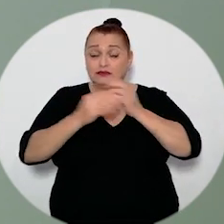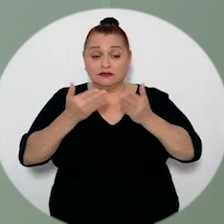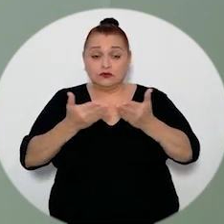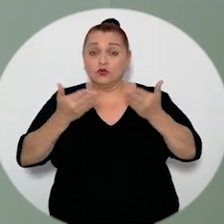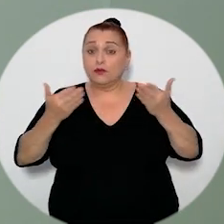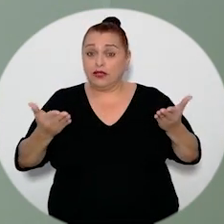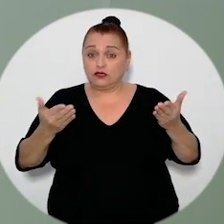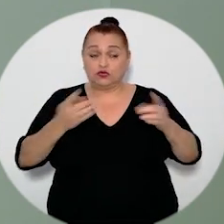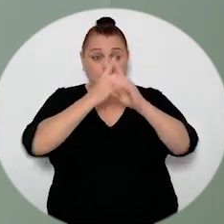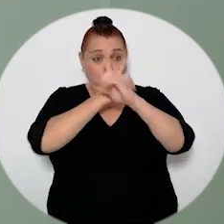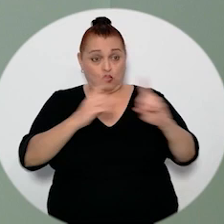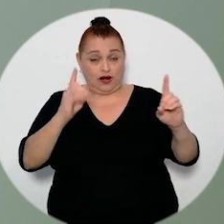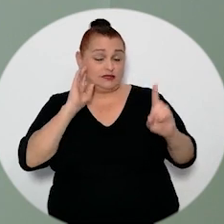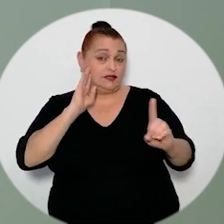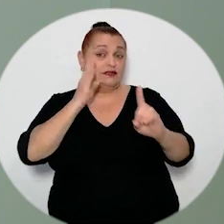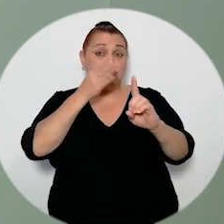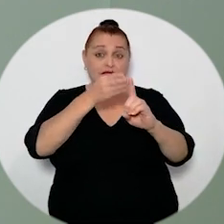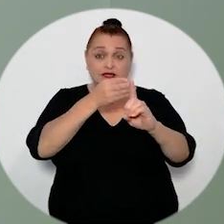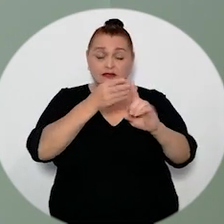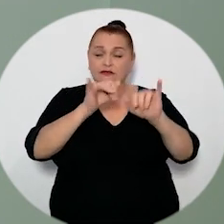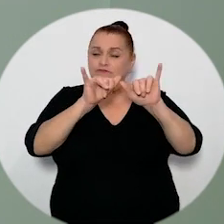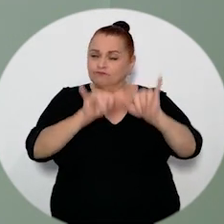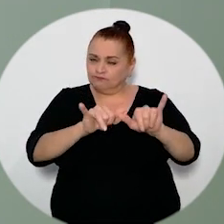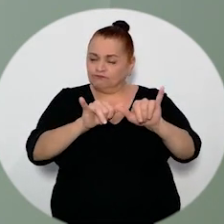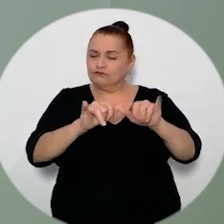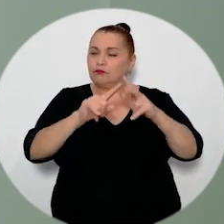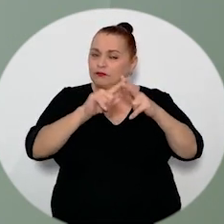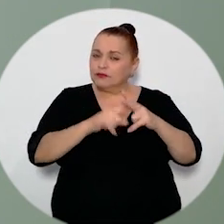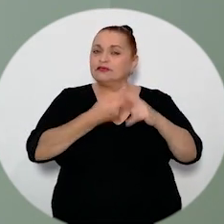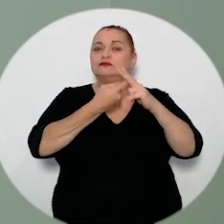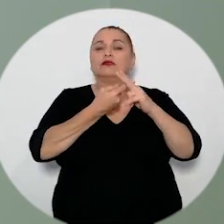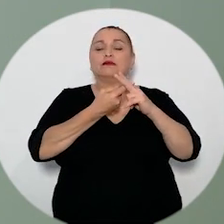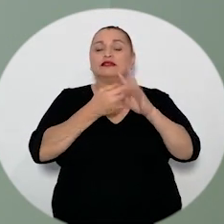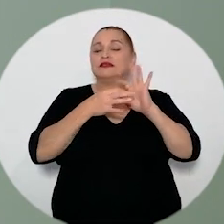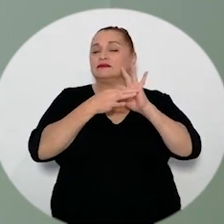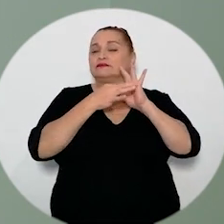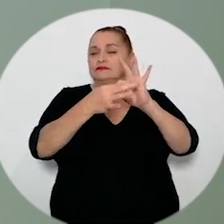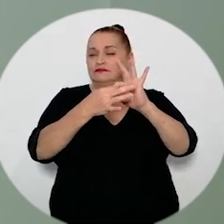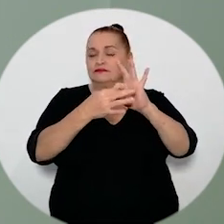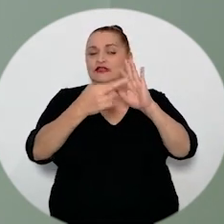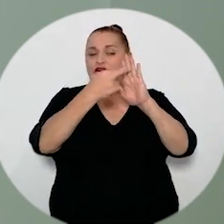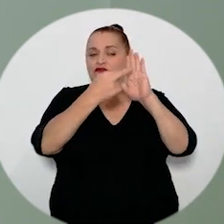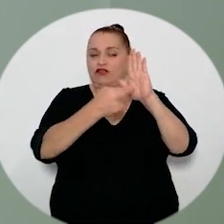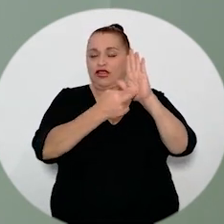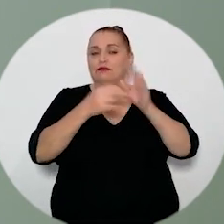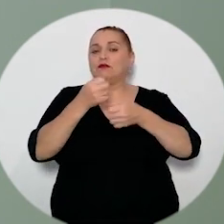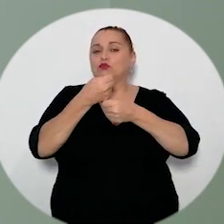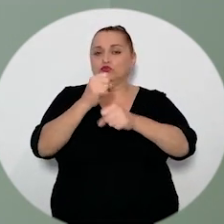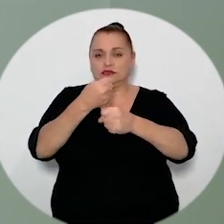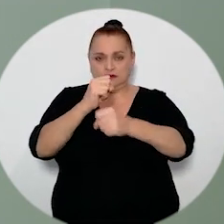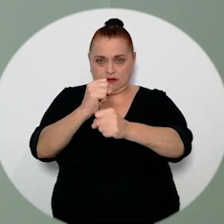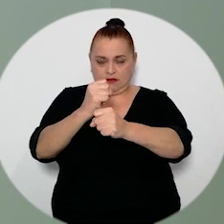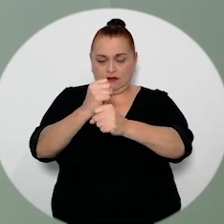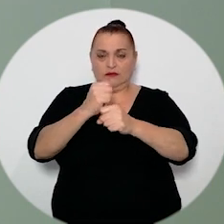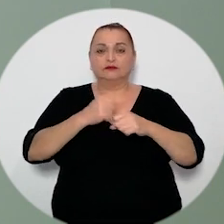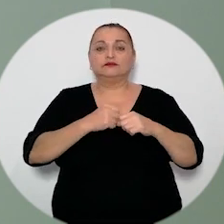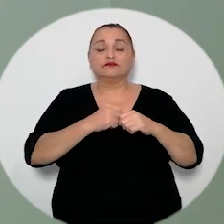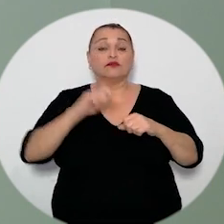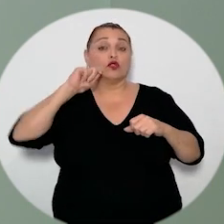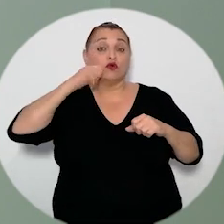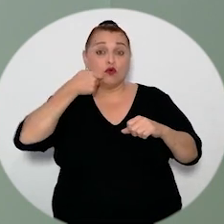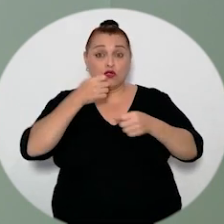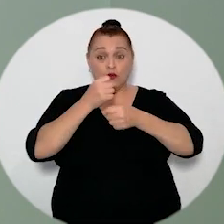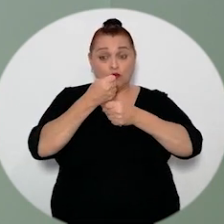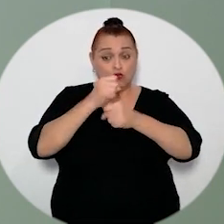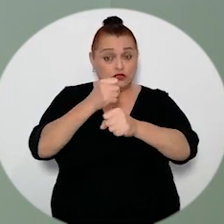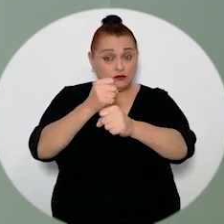los instrumentos de la democracia directa han estado principalmente ligados al régimen municipal.